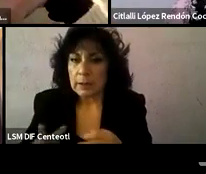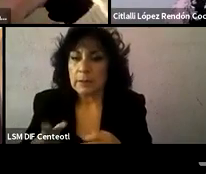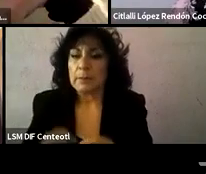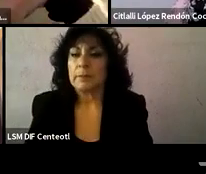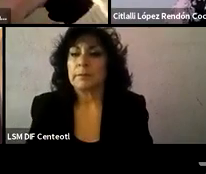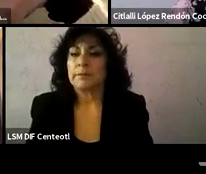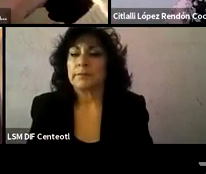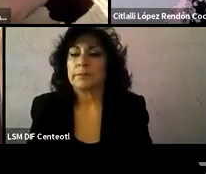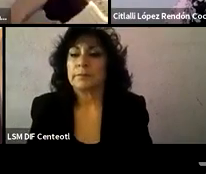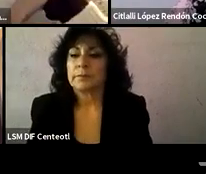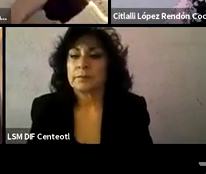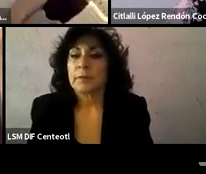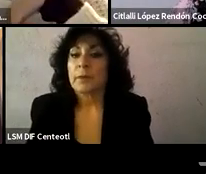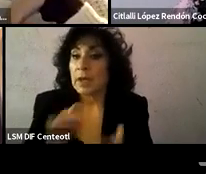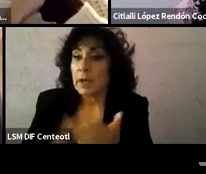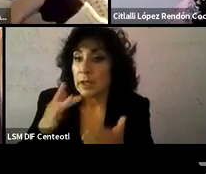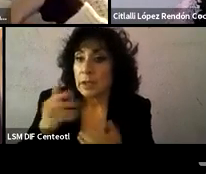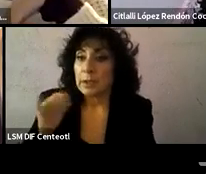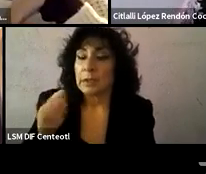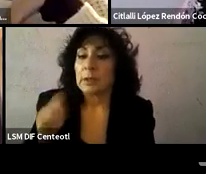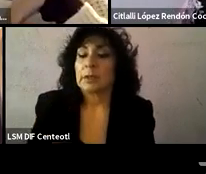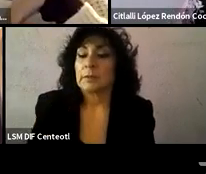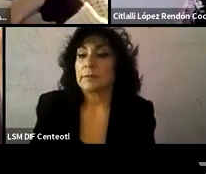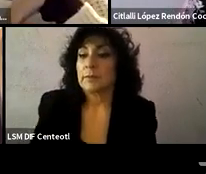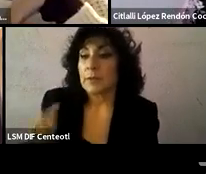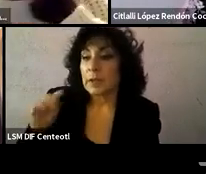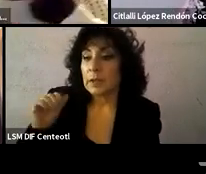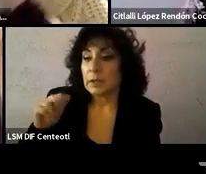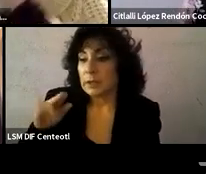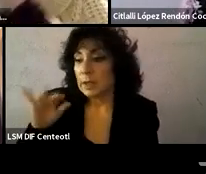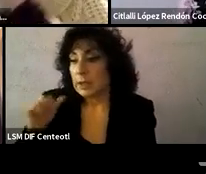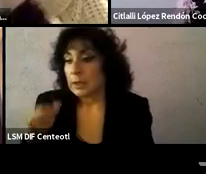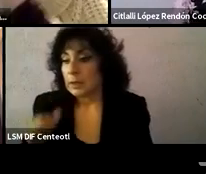Muchas gracias, Citlali. Sí, Tania.